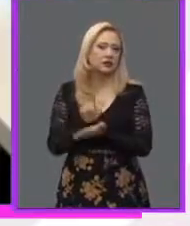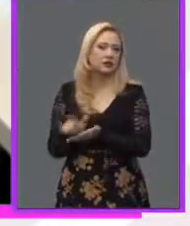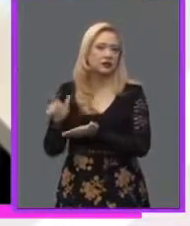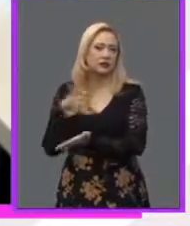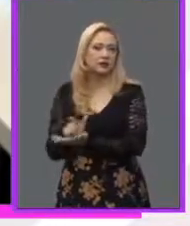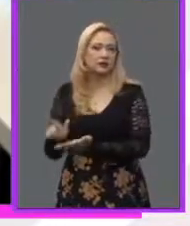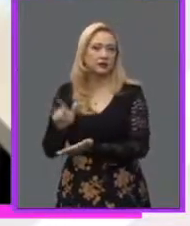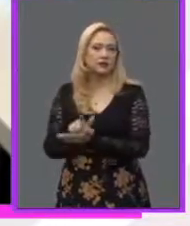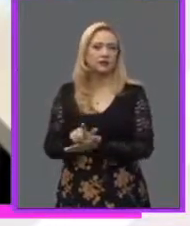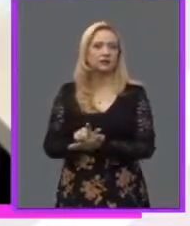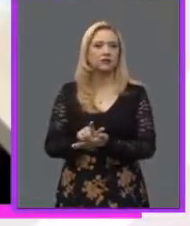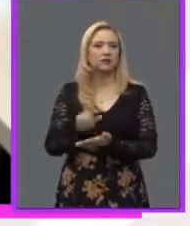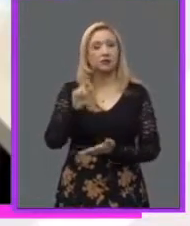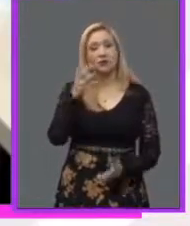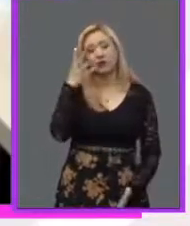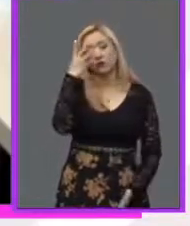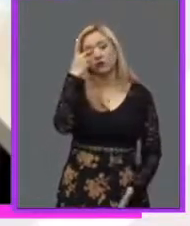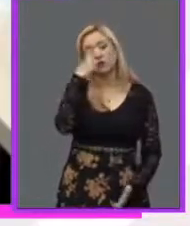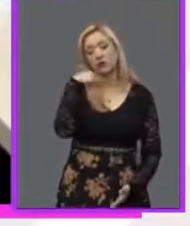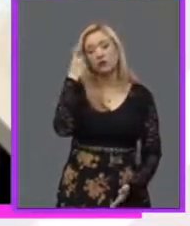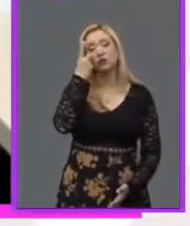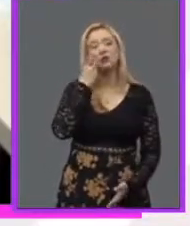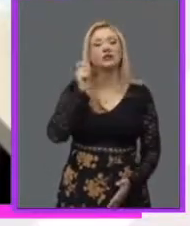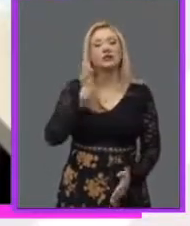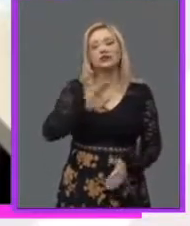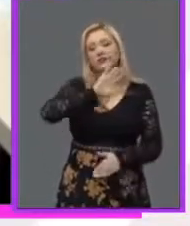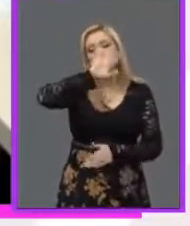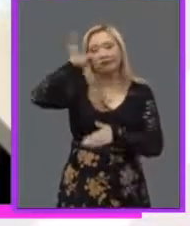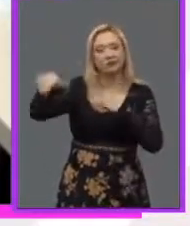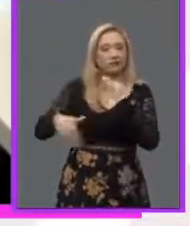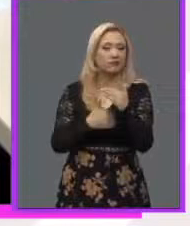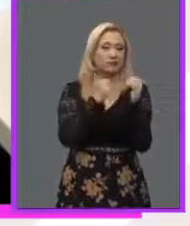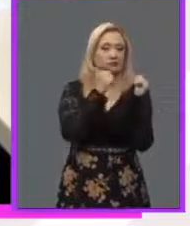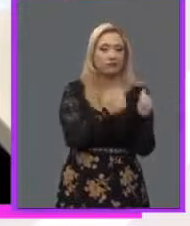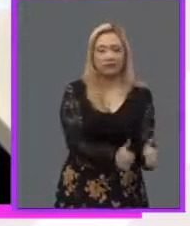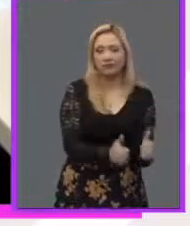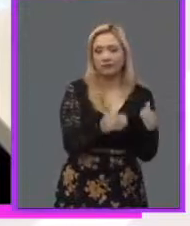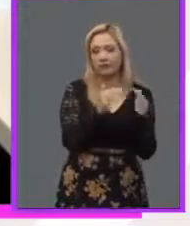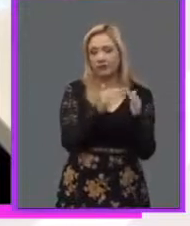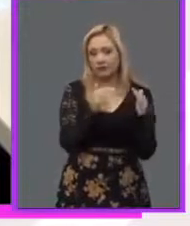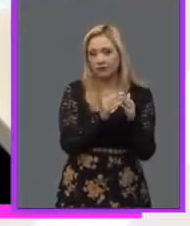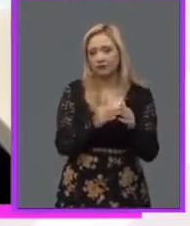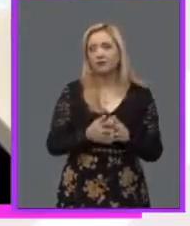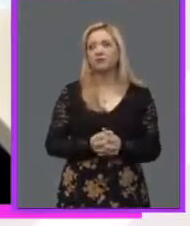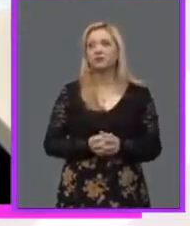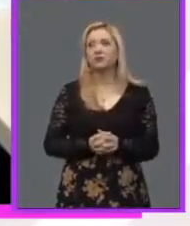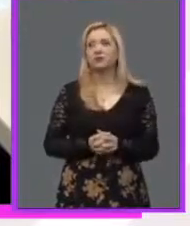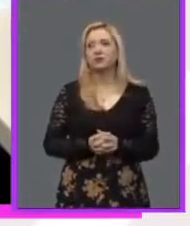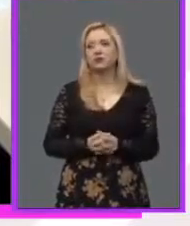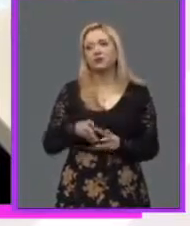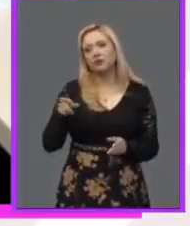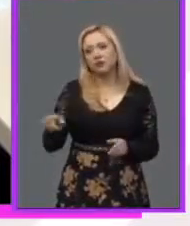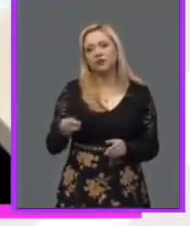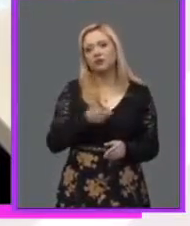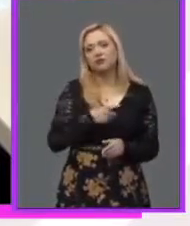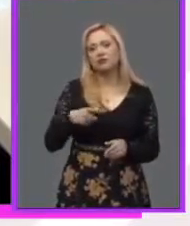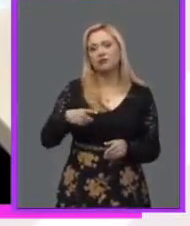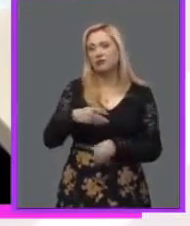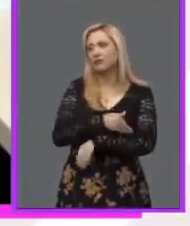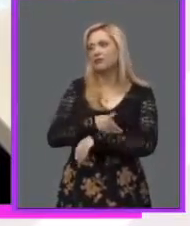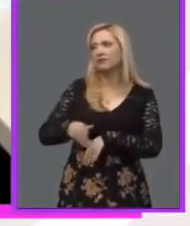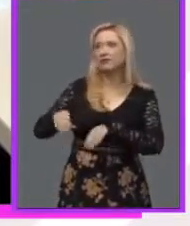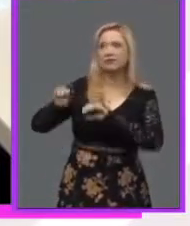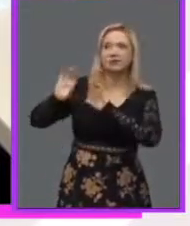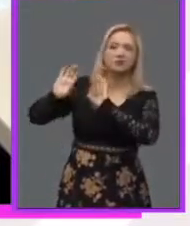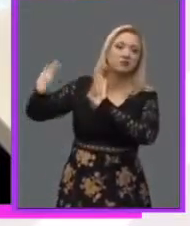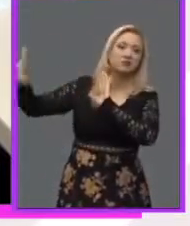de 24 horas, ¿no? Que duermen incluso en estas casas y que pues tienen que alejarse de sus familias por mucho